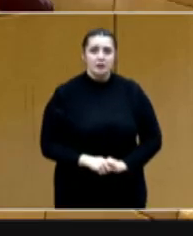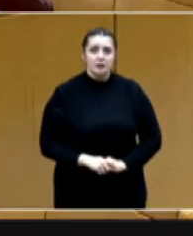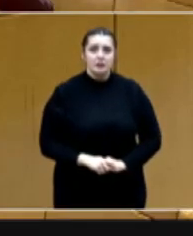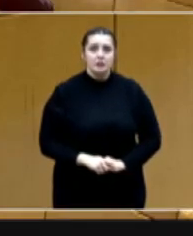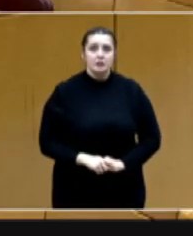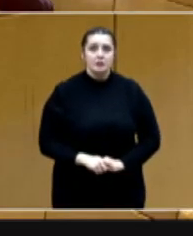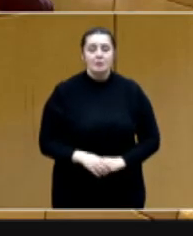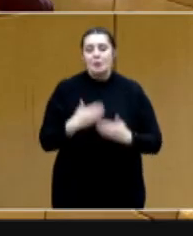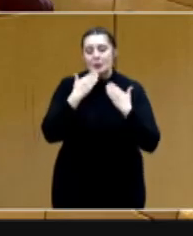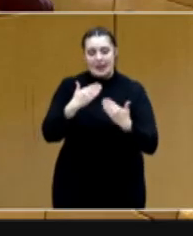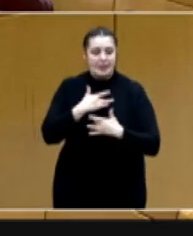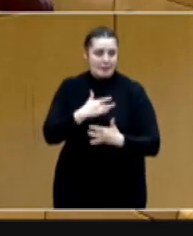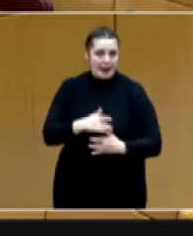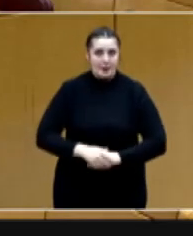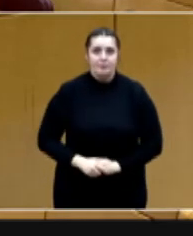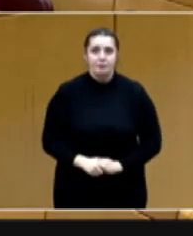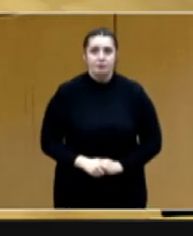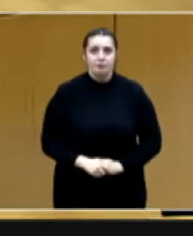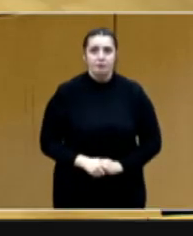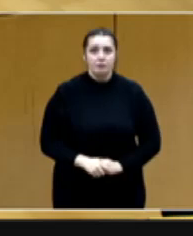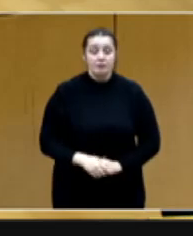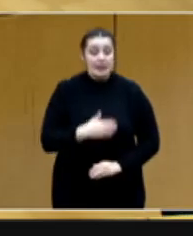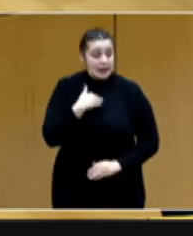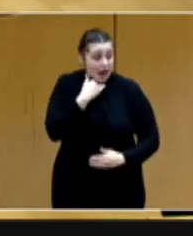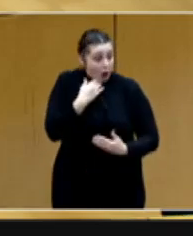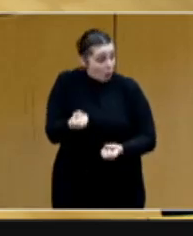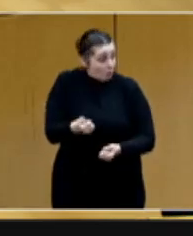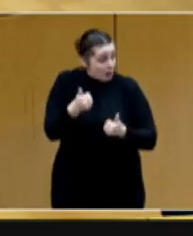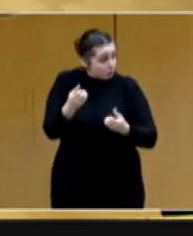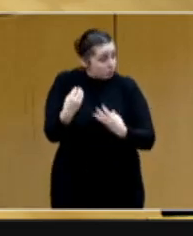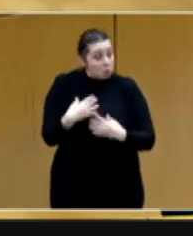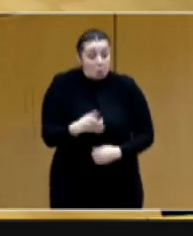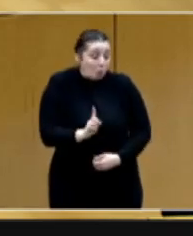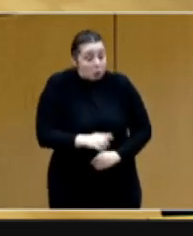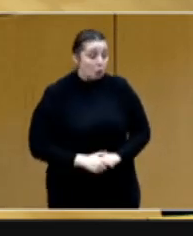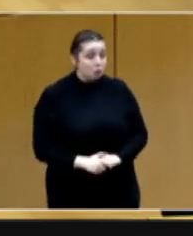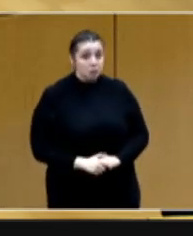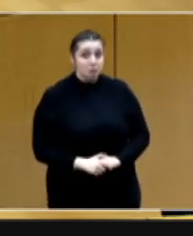Muchas gracias María te gustaría contarnos algo más vale